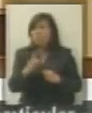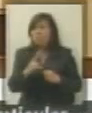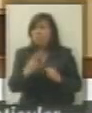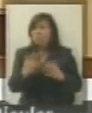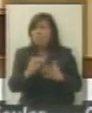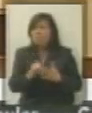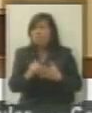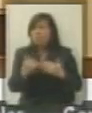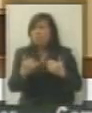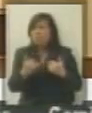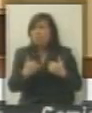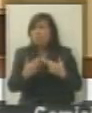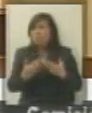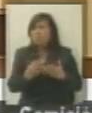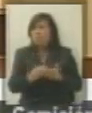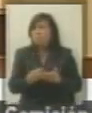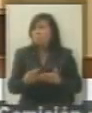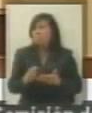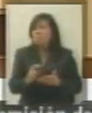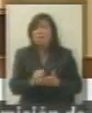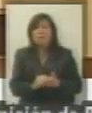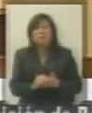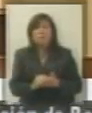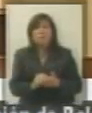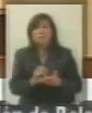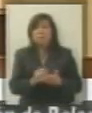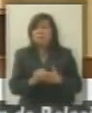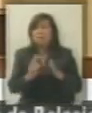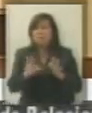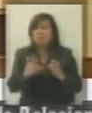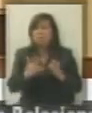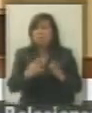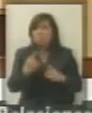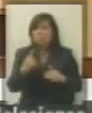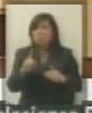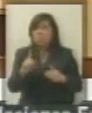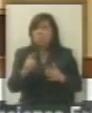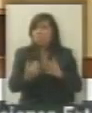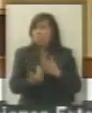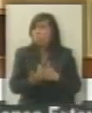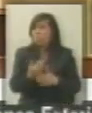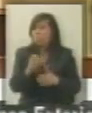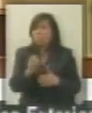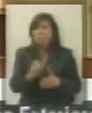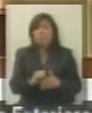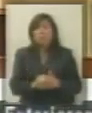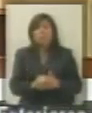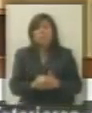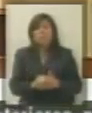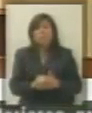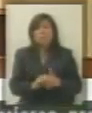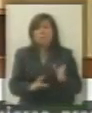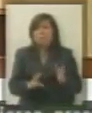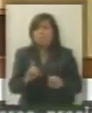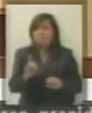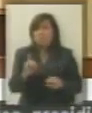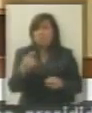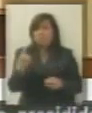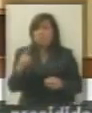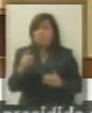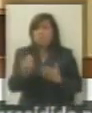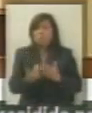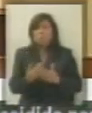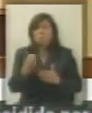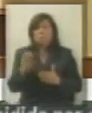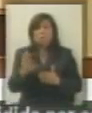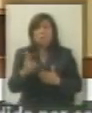2010, las transferencias se incrementaron en más de 8 mil millones de nuevos soles y más de 11 mil millones de nuevos